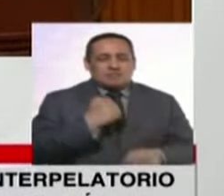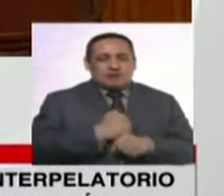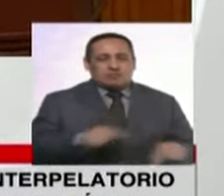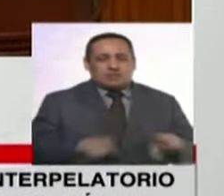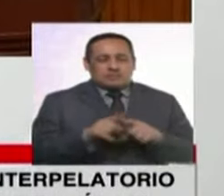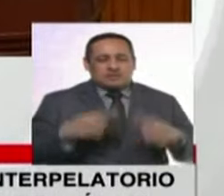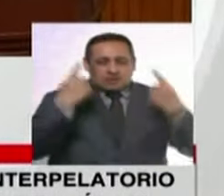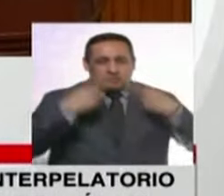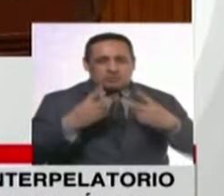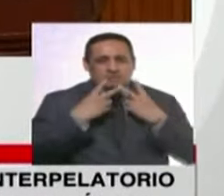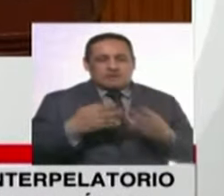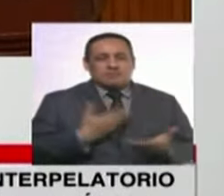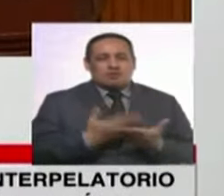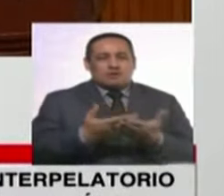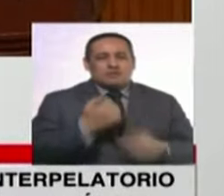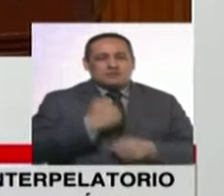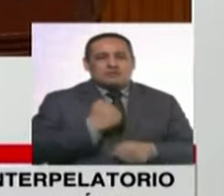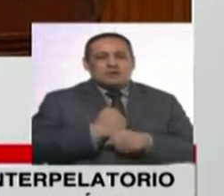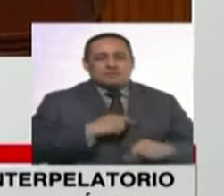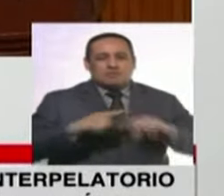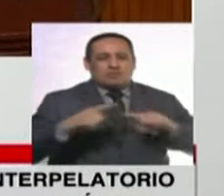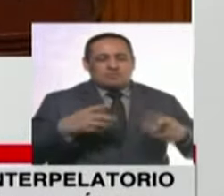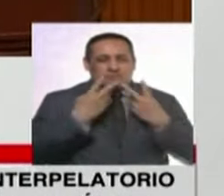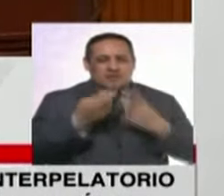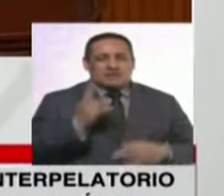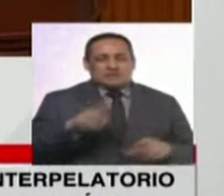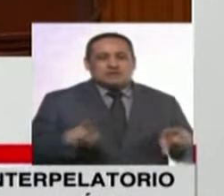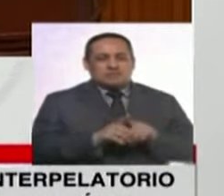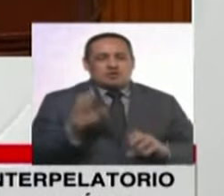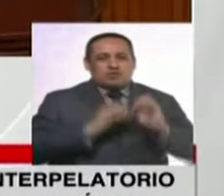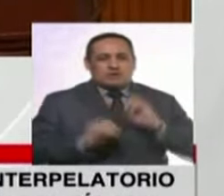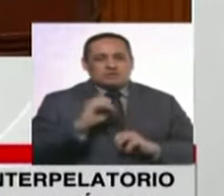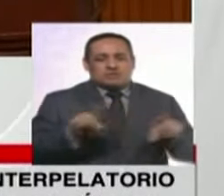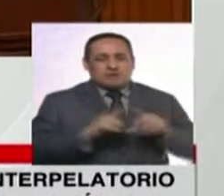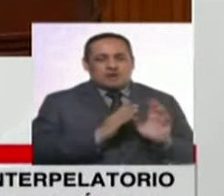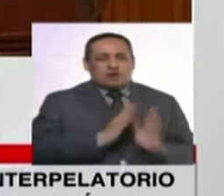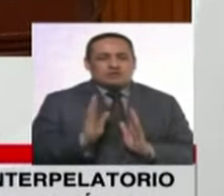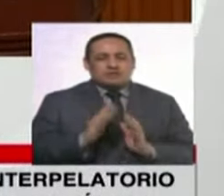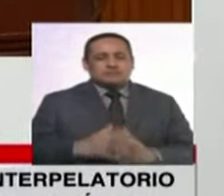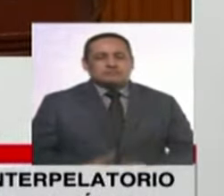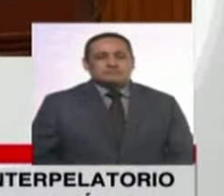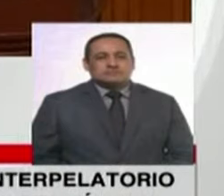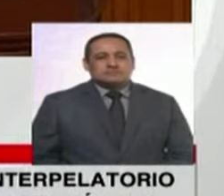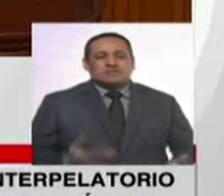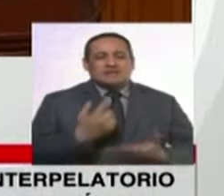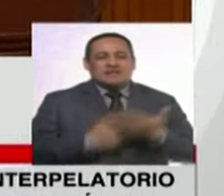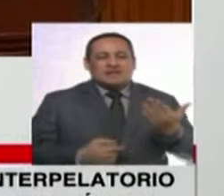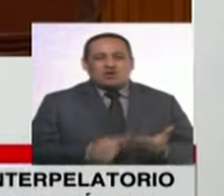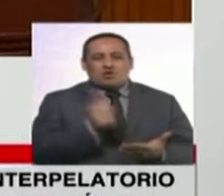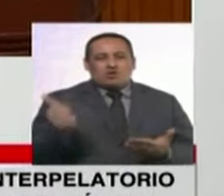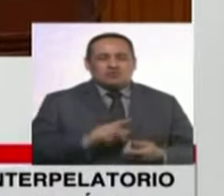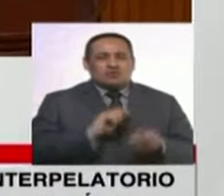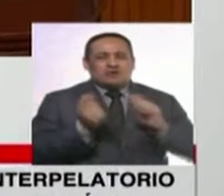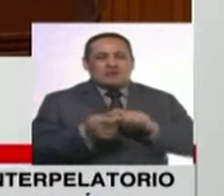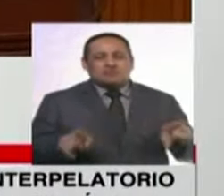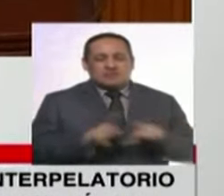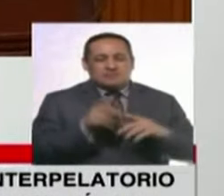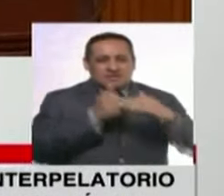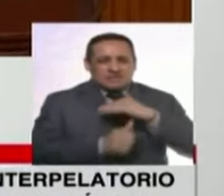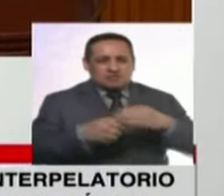de las estrategias diseñadas para combatir la delincuencia el crimen organizado y el orden interno que otros cambios de autoridades